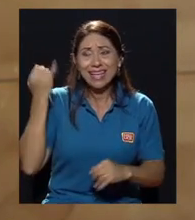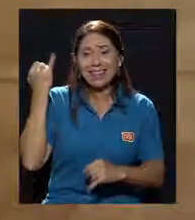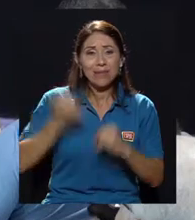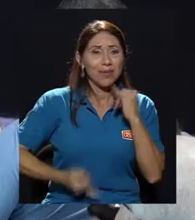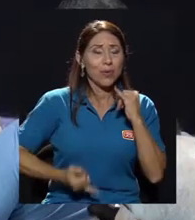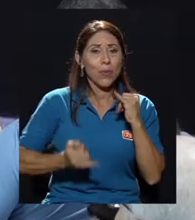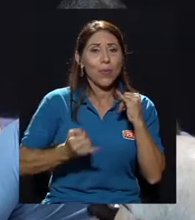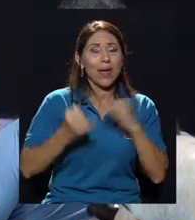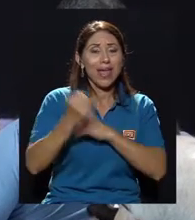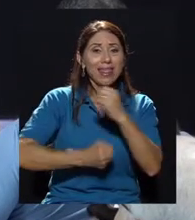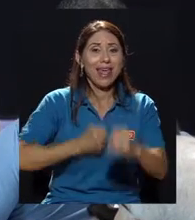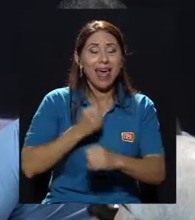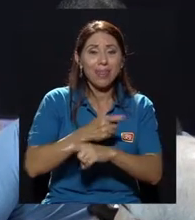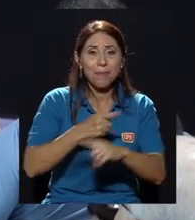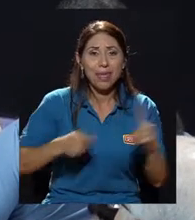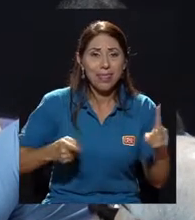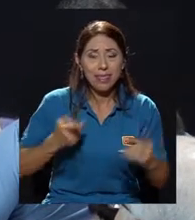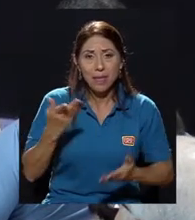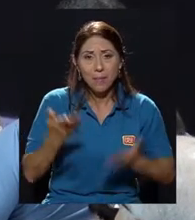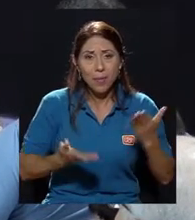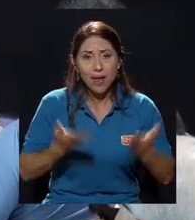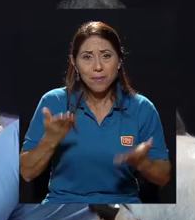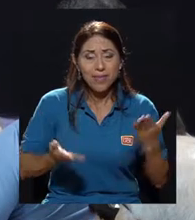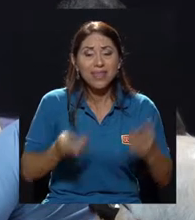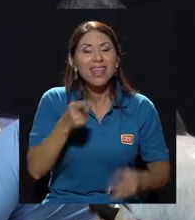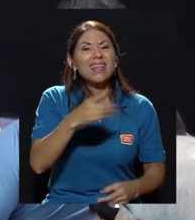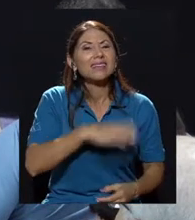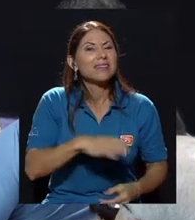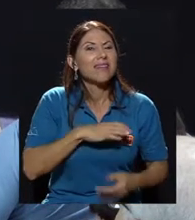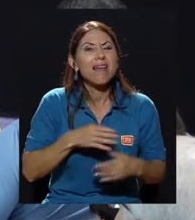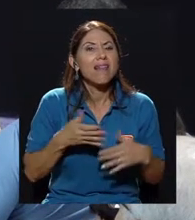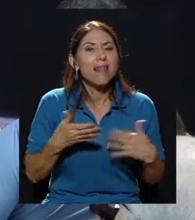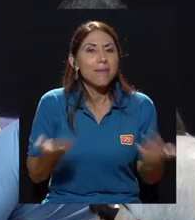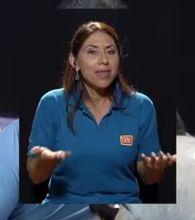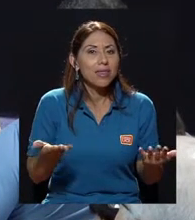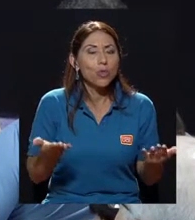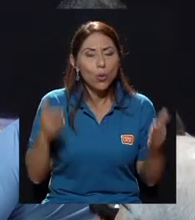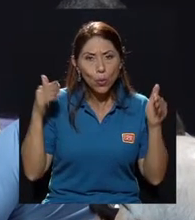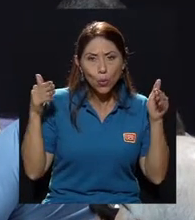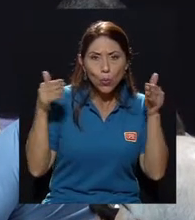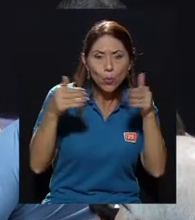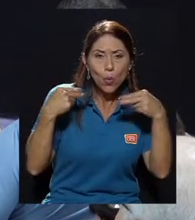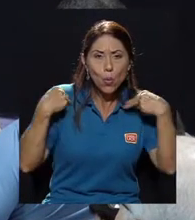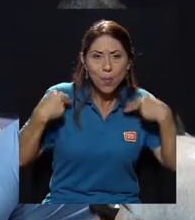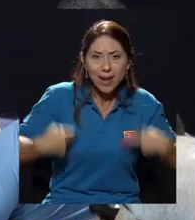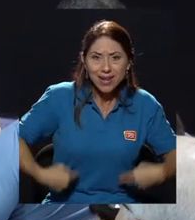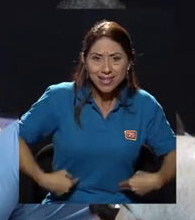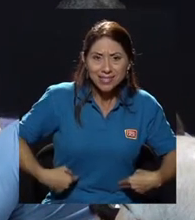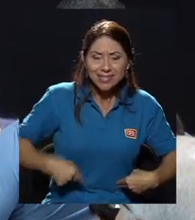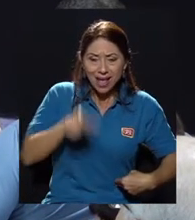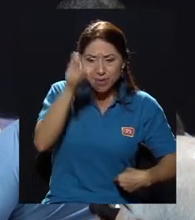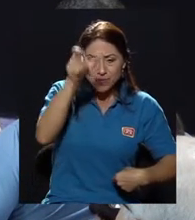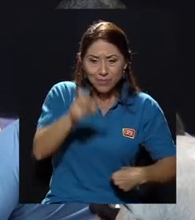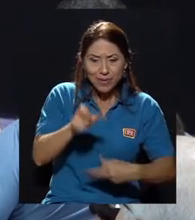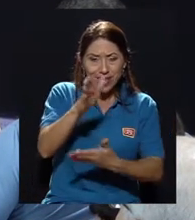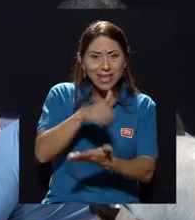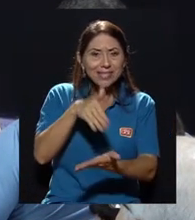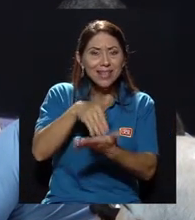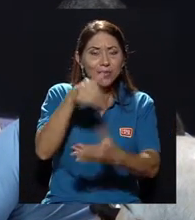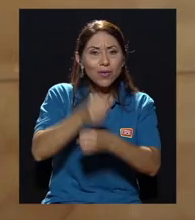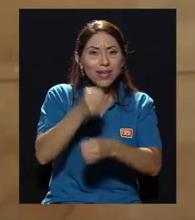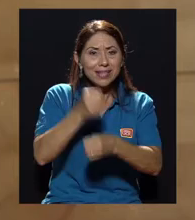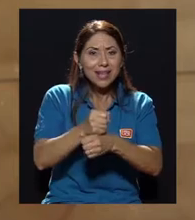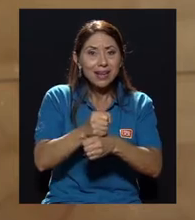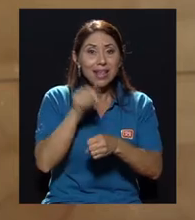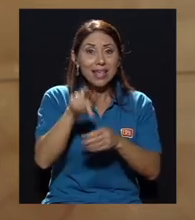terminó la Edad Media probablemente. Y es el elemento humanista en el centro del